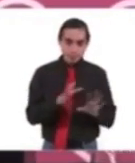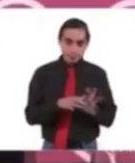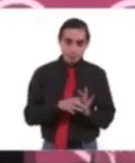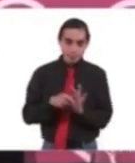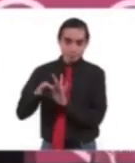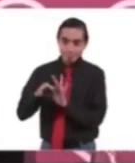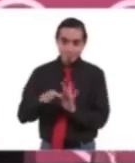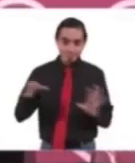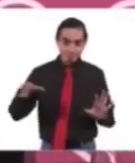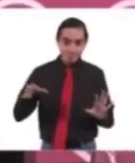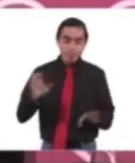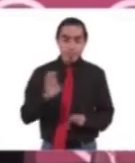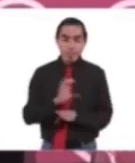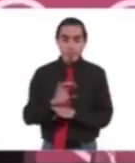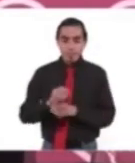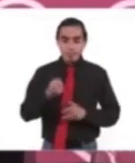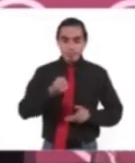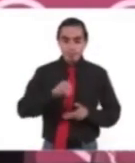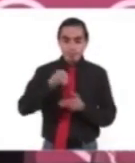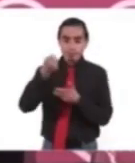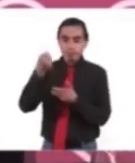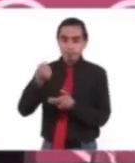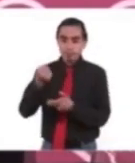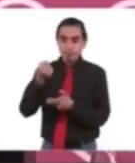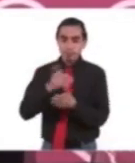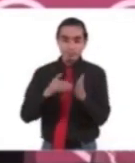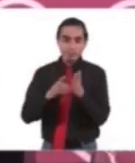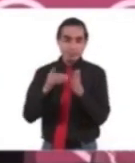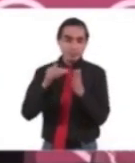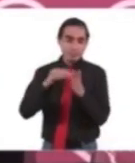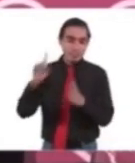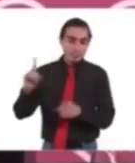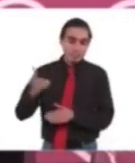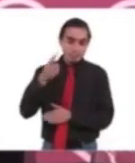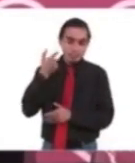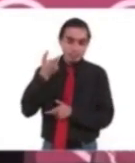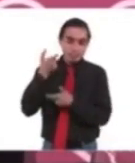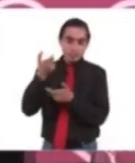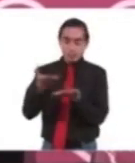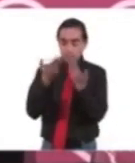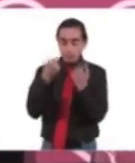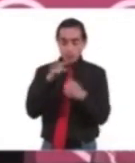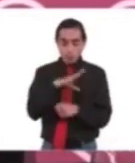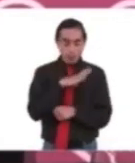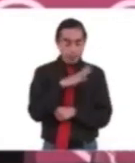alta, millones, cientos de millones de dólares, valdría la pena, si tienes el dato,